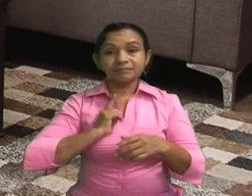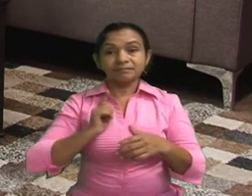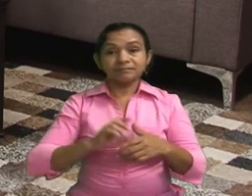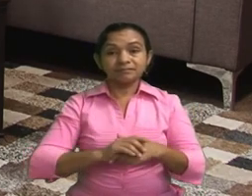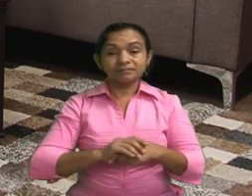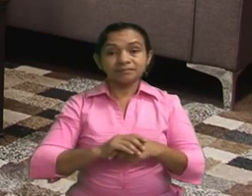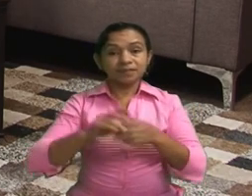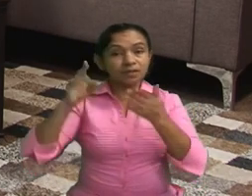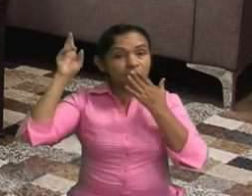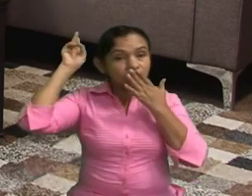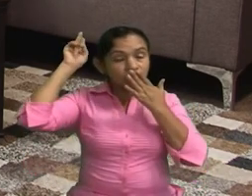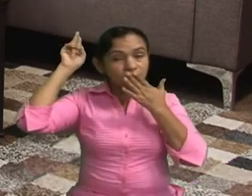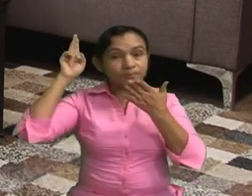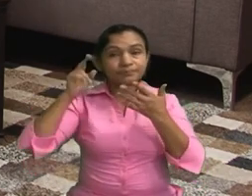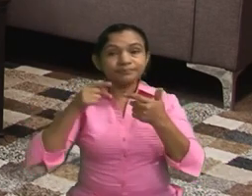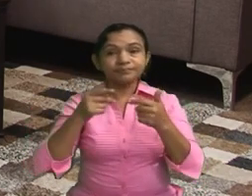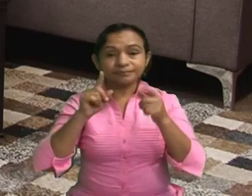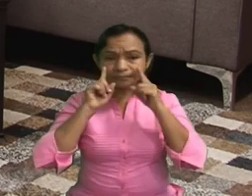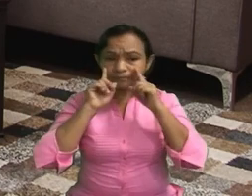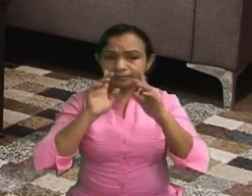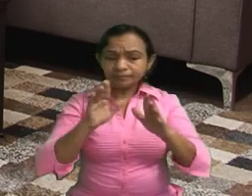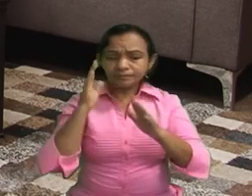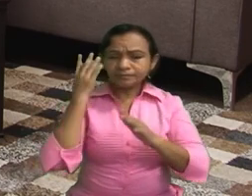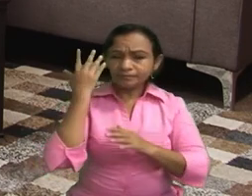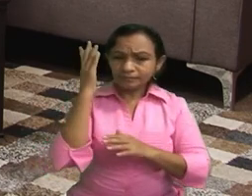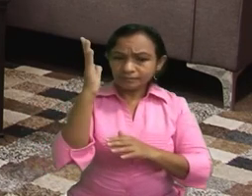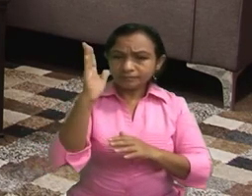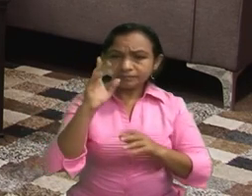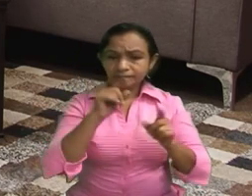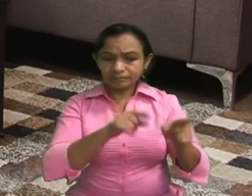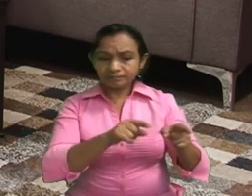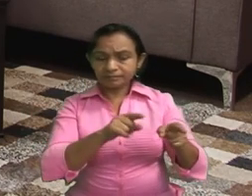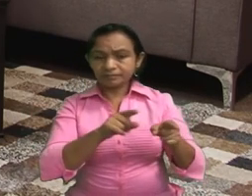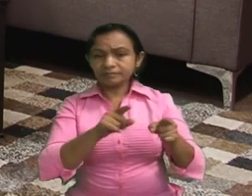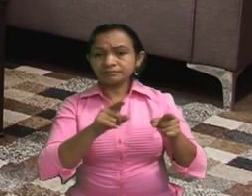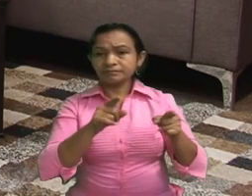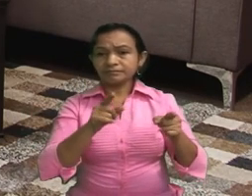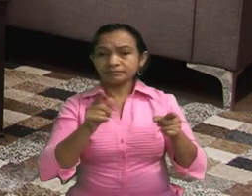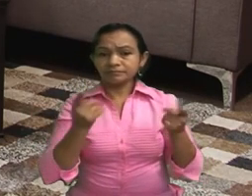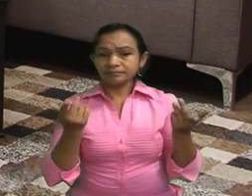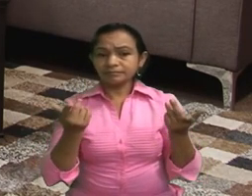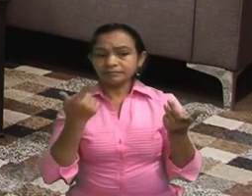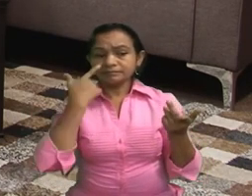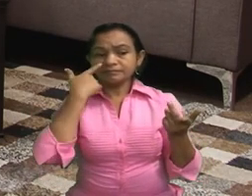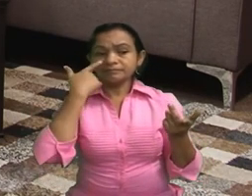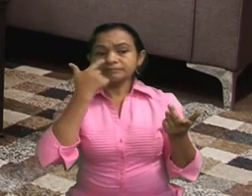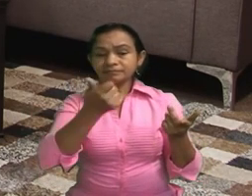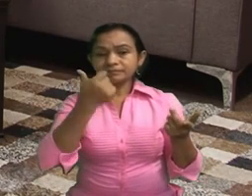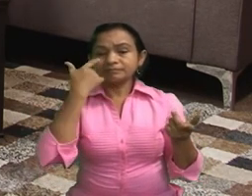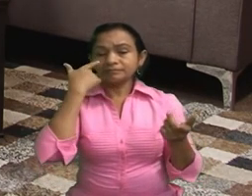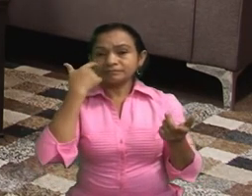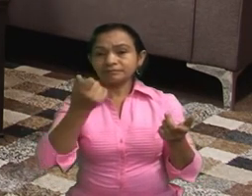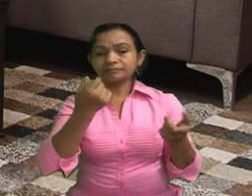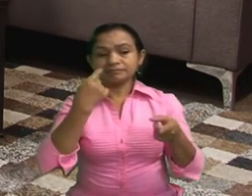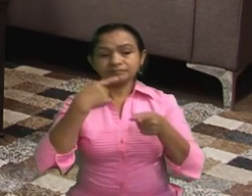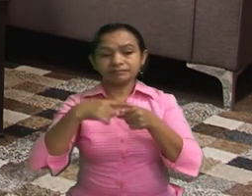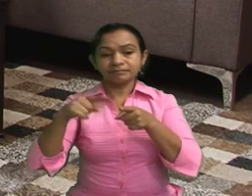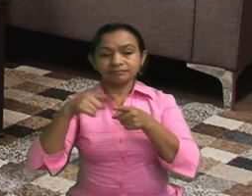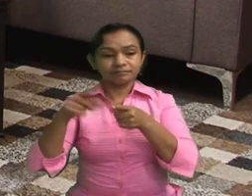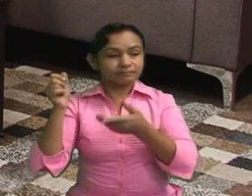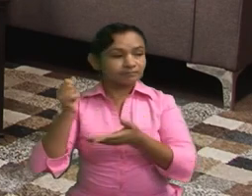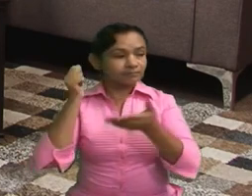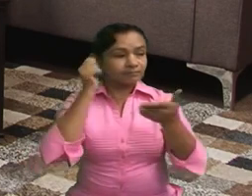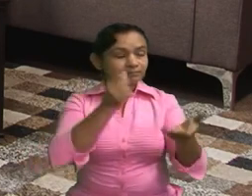uh-huh, indígenas, uh-huh, han conservado sus bosques, entonces reconocen y hacen un pago por